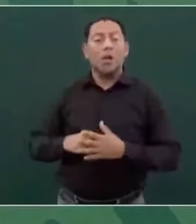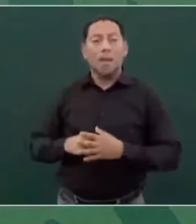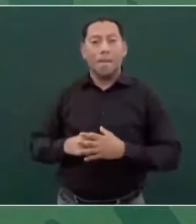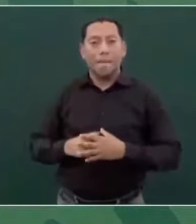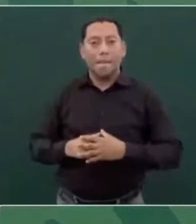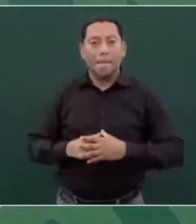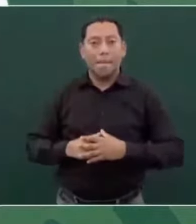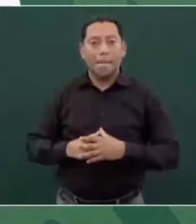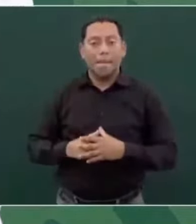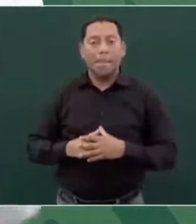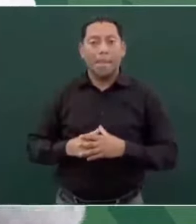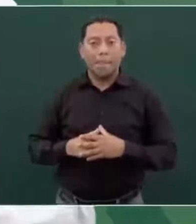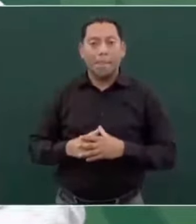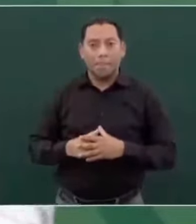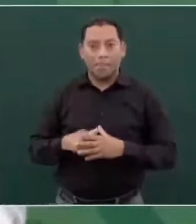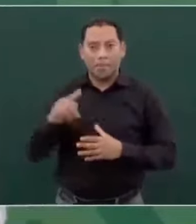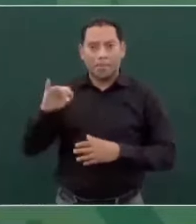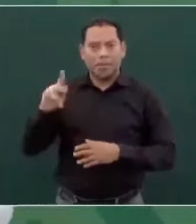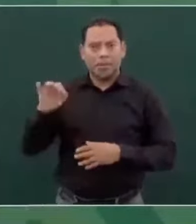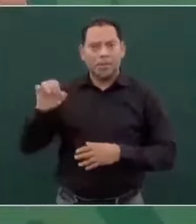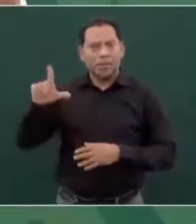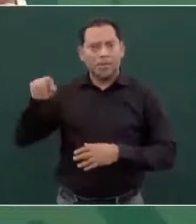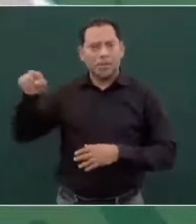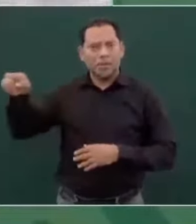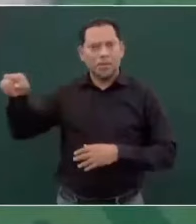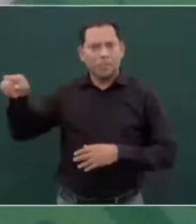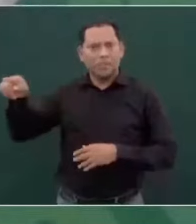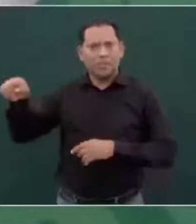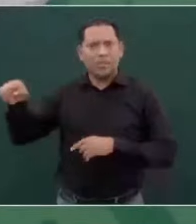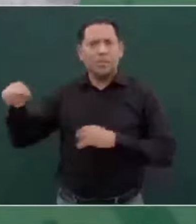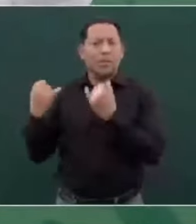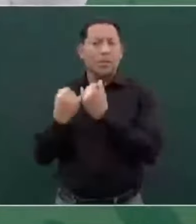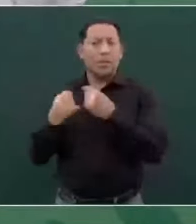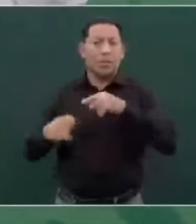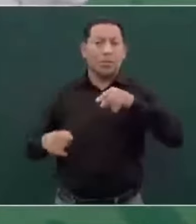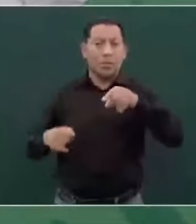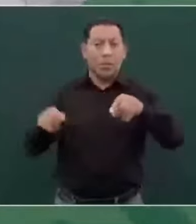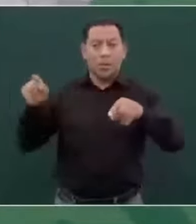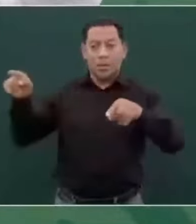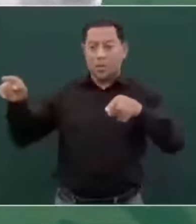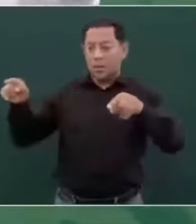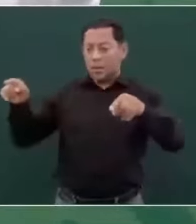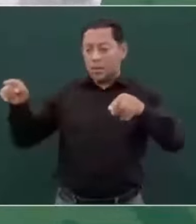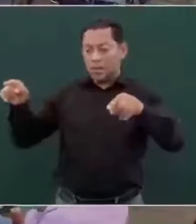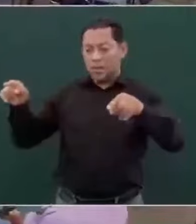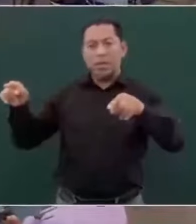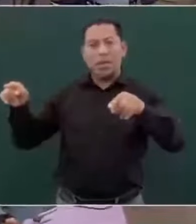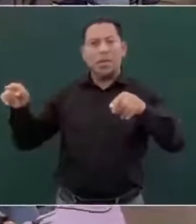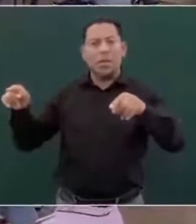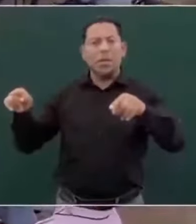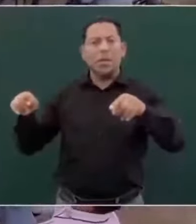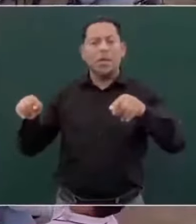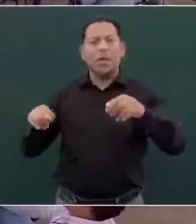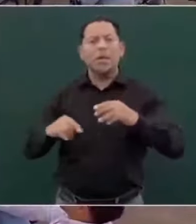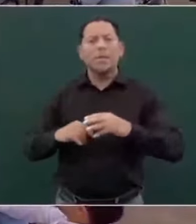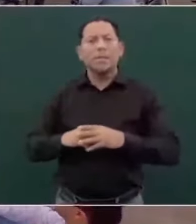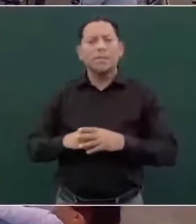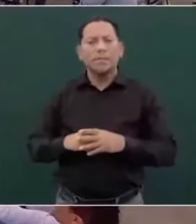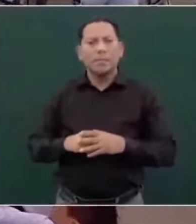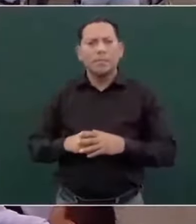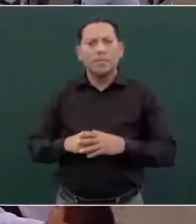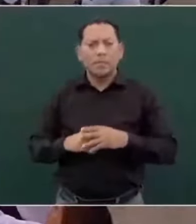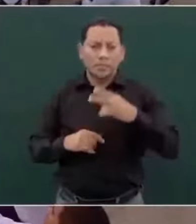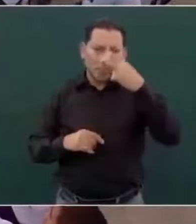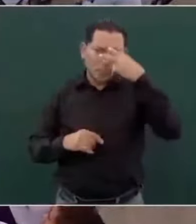eh tical Y está eh del lado